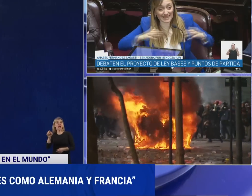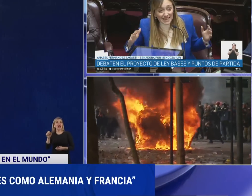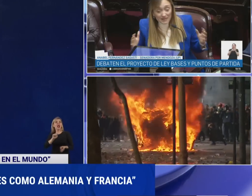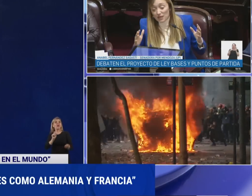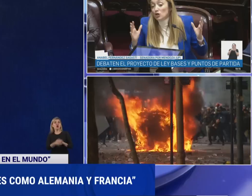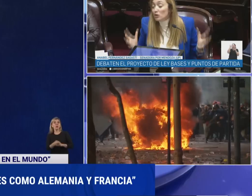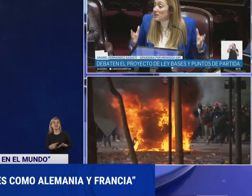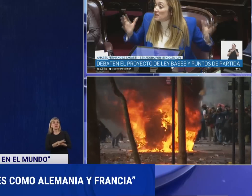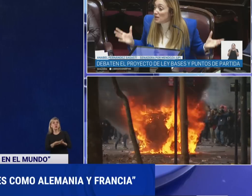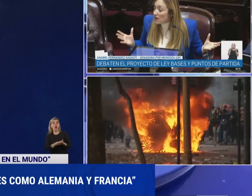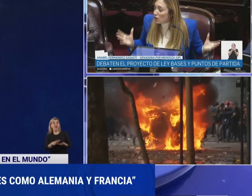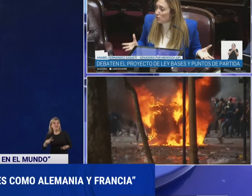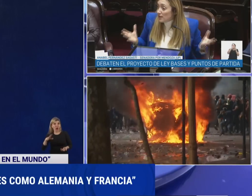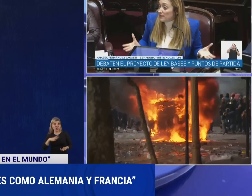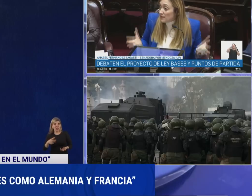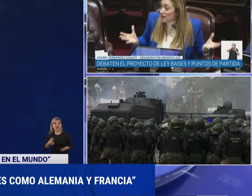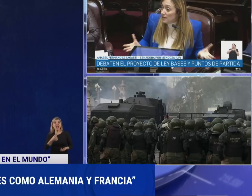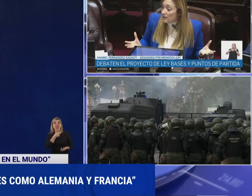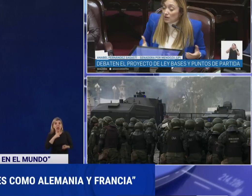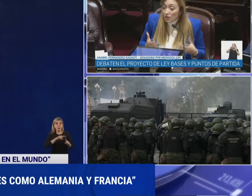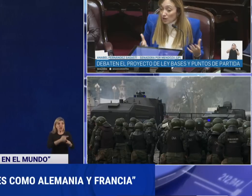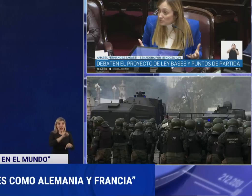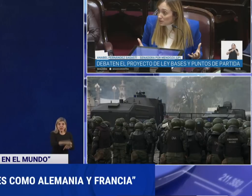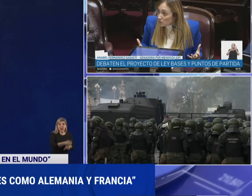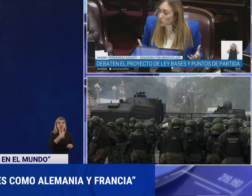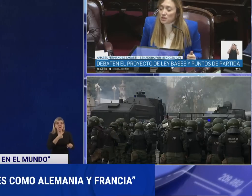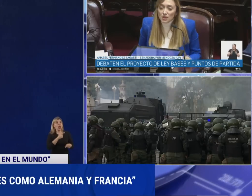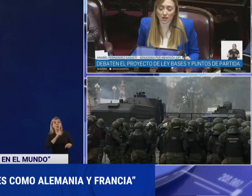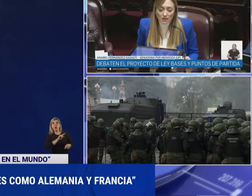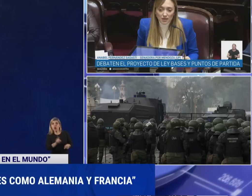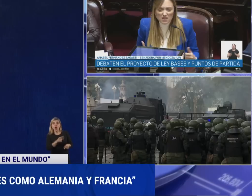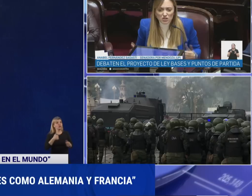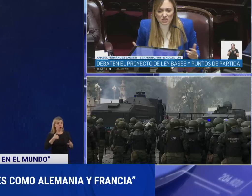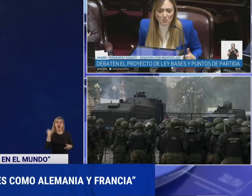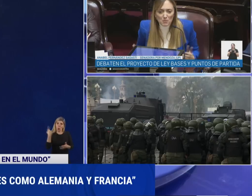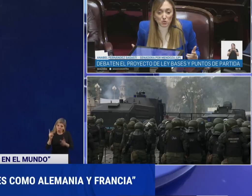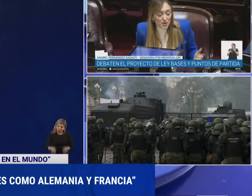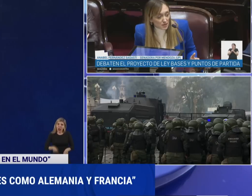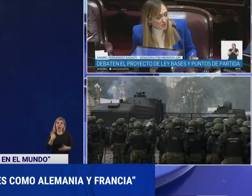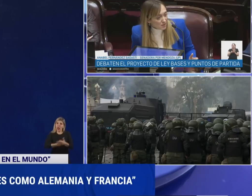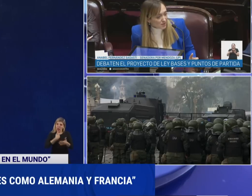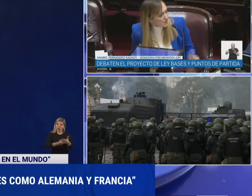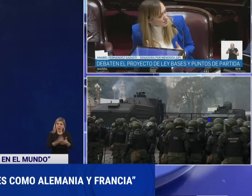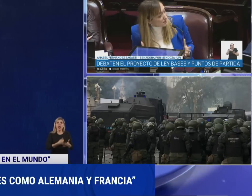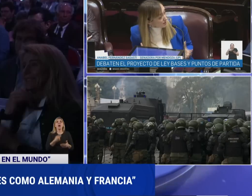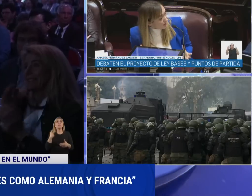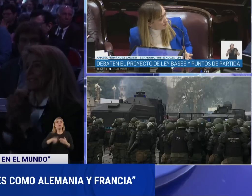las vamos a llevar a cabo quiera o no quiera la política. Y vamos a hacer de Argentina el país más libre del mundo.